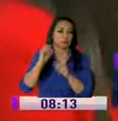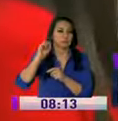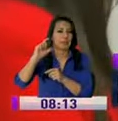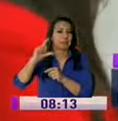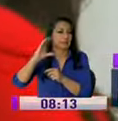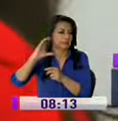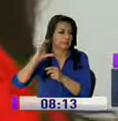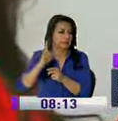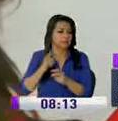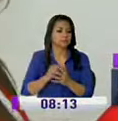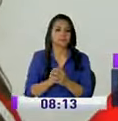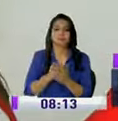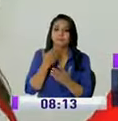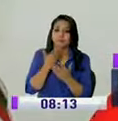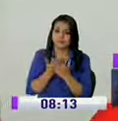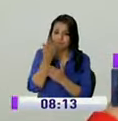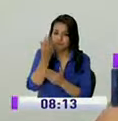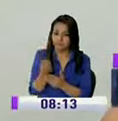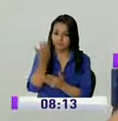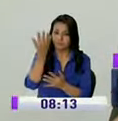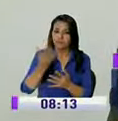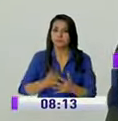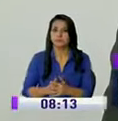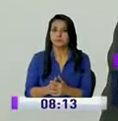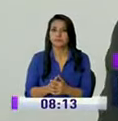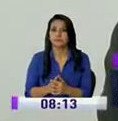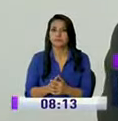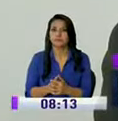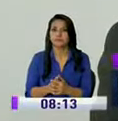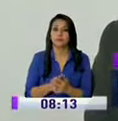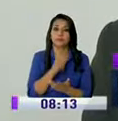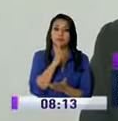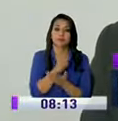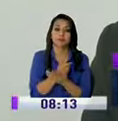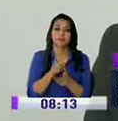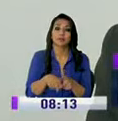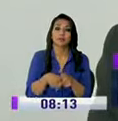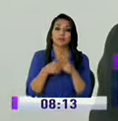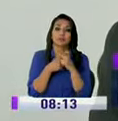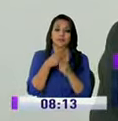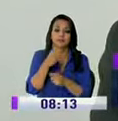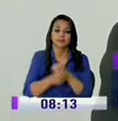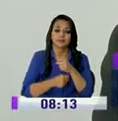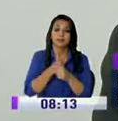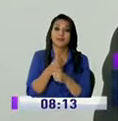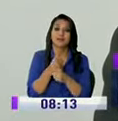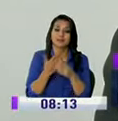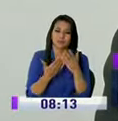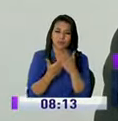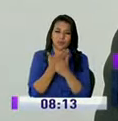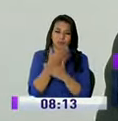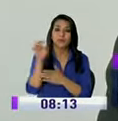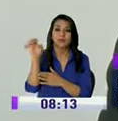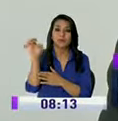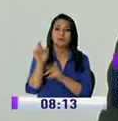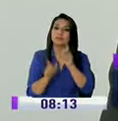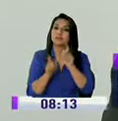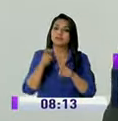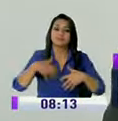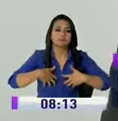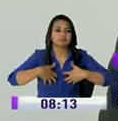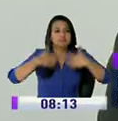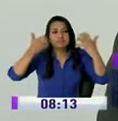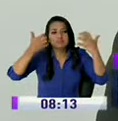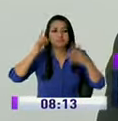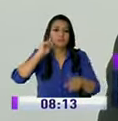impuesto predial. Sí, muchas gracias, buenos días. Efectivamente, a inicios de año muchos ciudadanos manifestaron su inconformidad con el